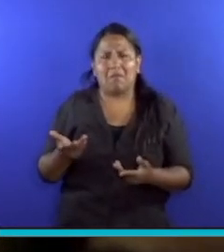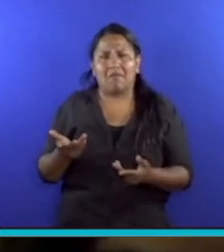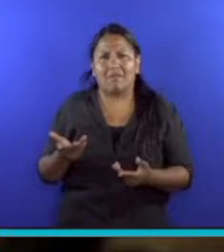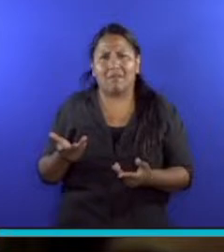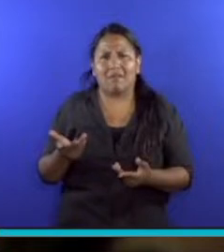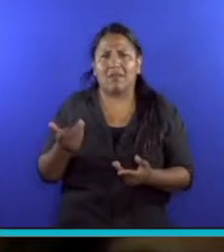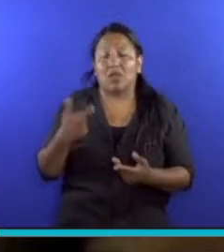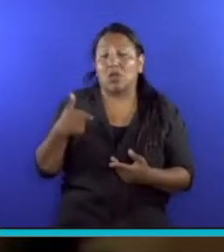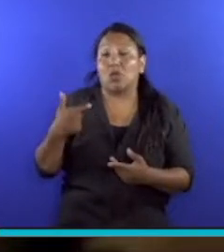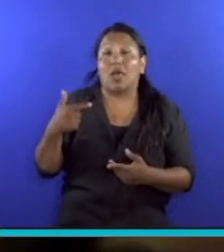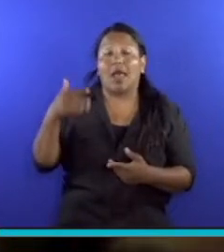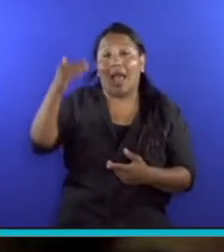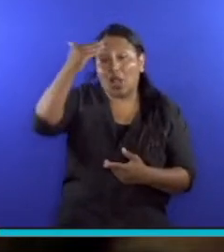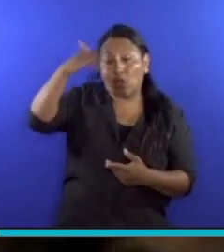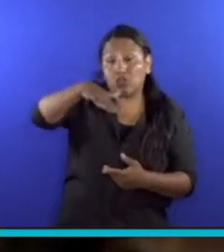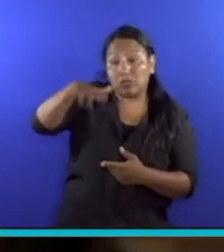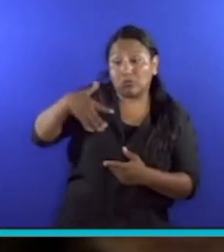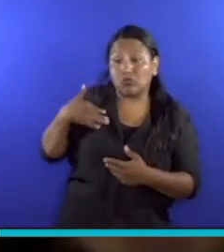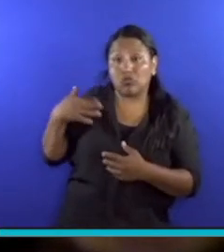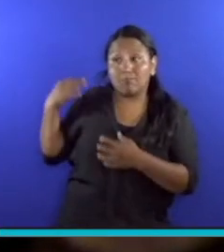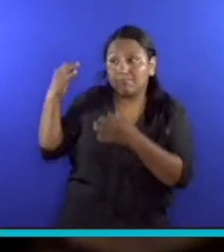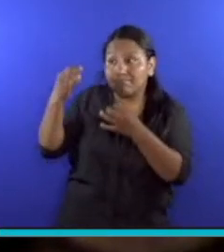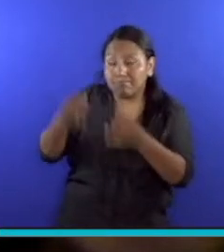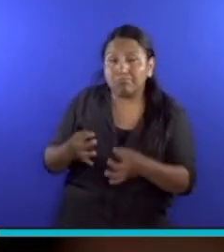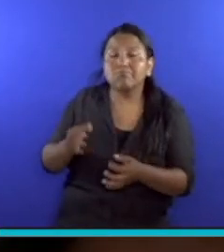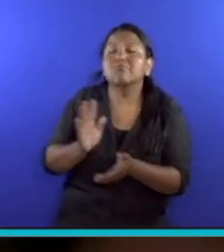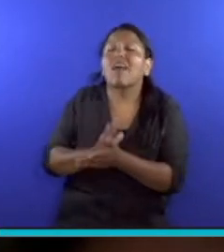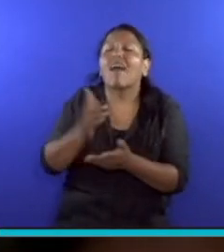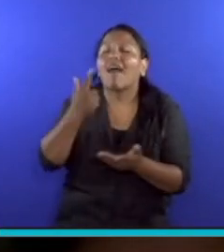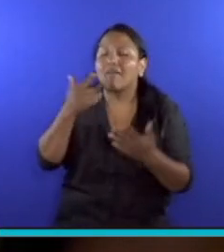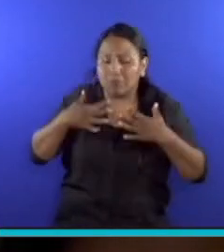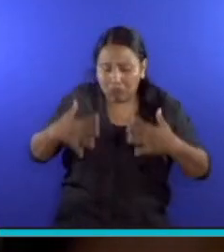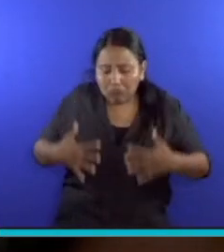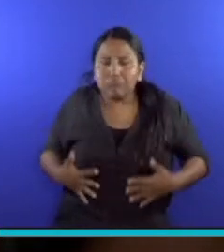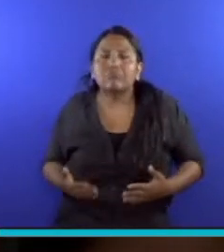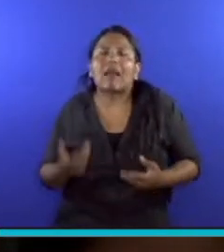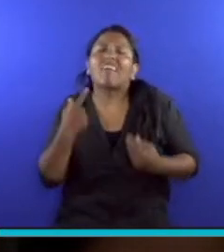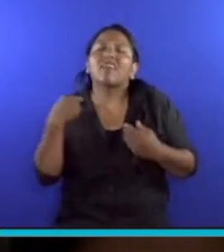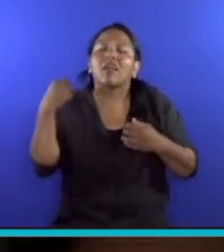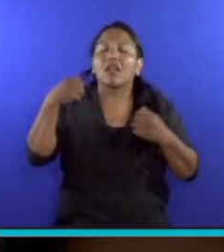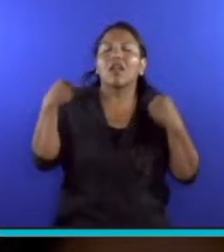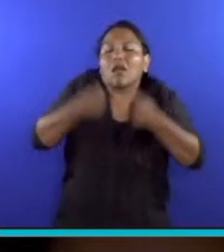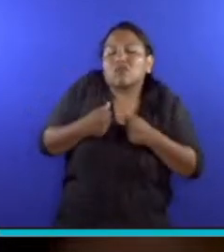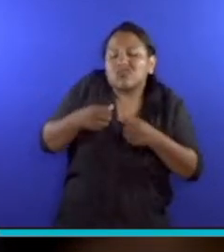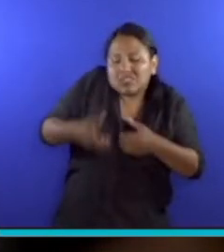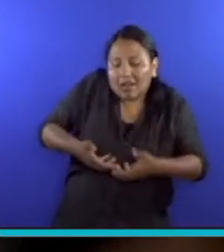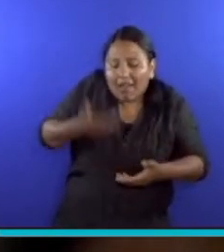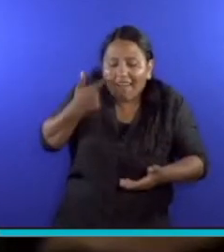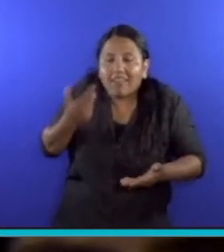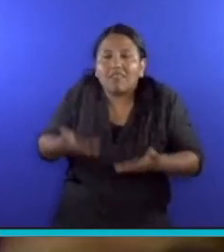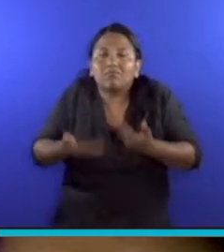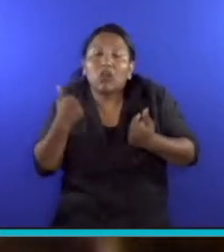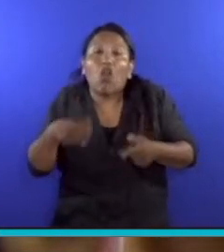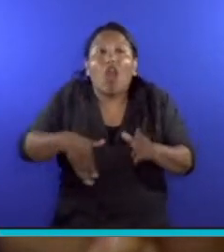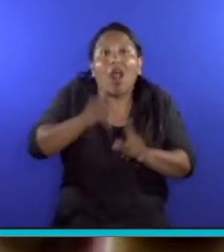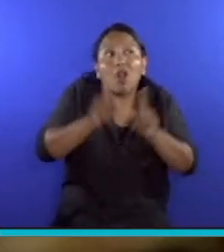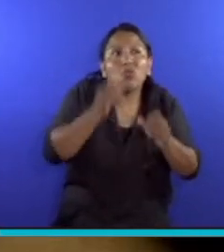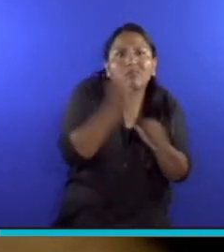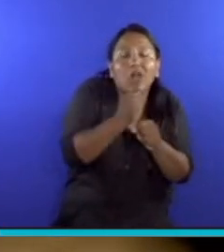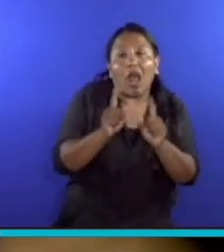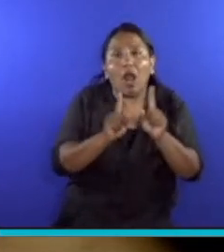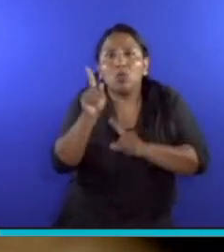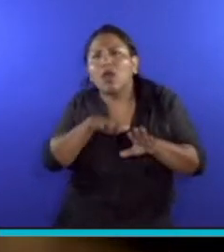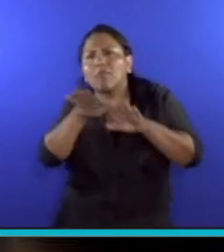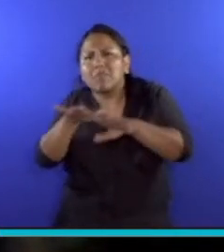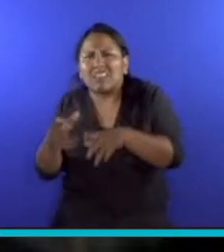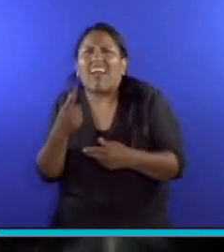a Constitución a ver qué teníamos en las mochilas. Algunos iban a laburar, pero otros íbamos a la marcha. ¿Desde cuándo nos